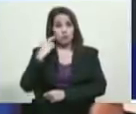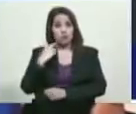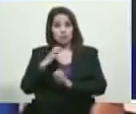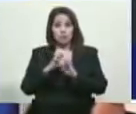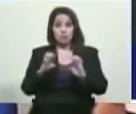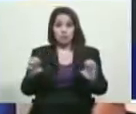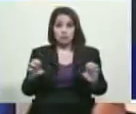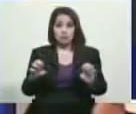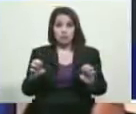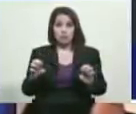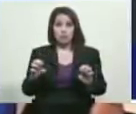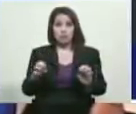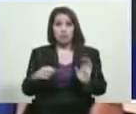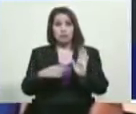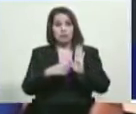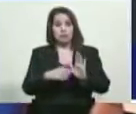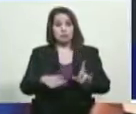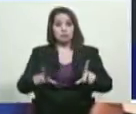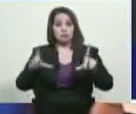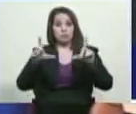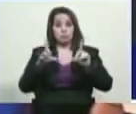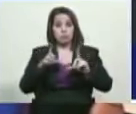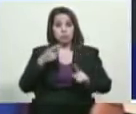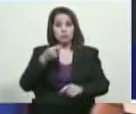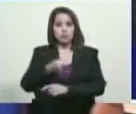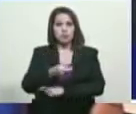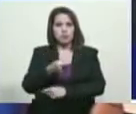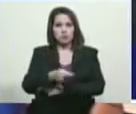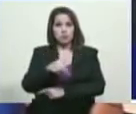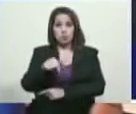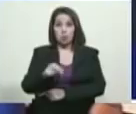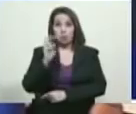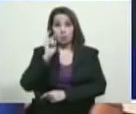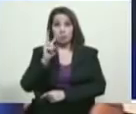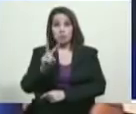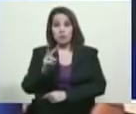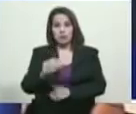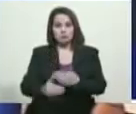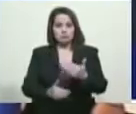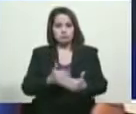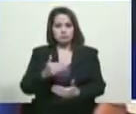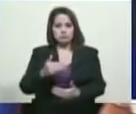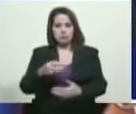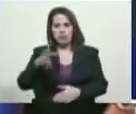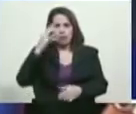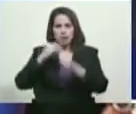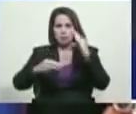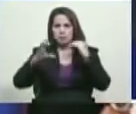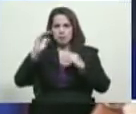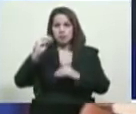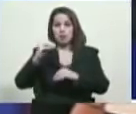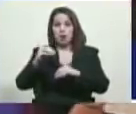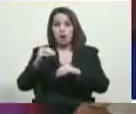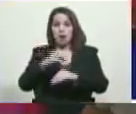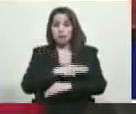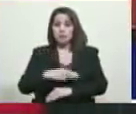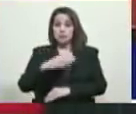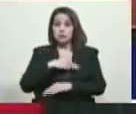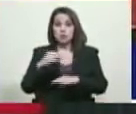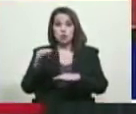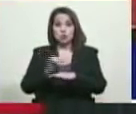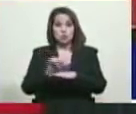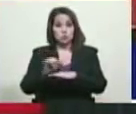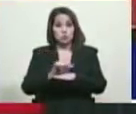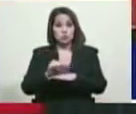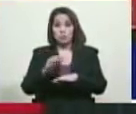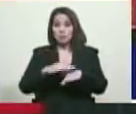quienes obtienen su título de bachiller de la República con miras a continuar su formación en la misión Sucre y en todas las